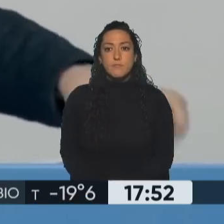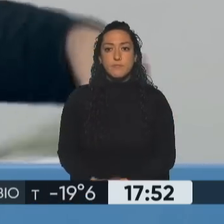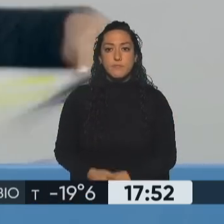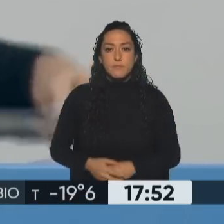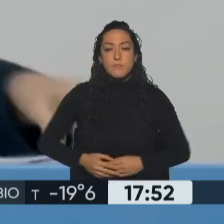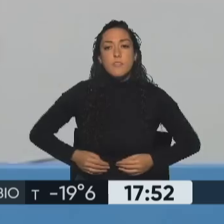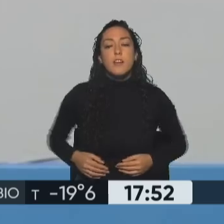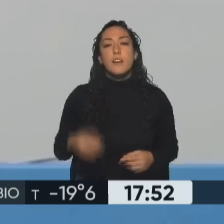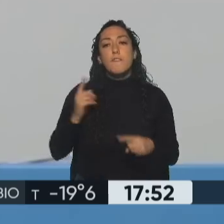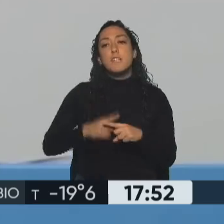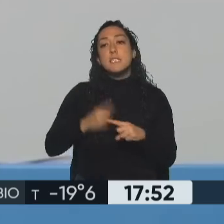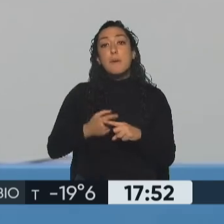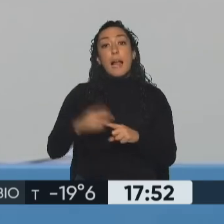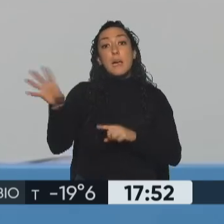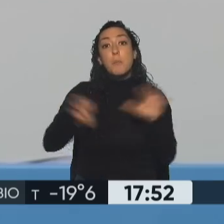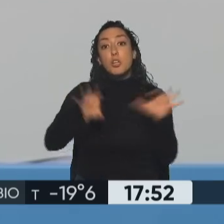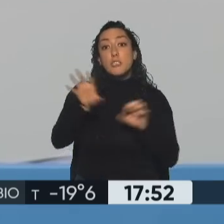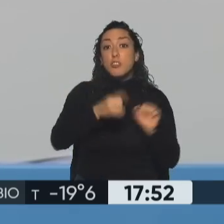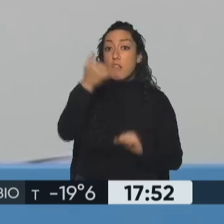Hay Festival de Importaciones